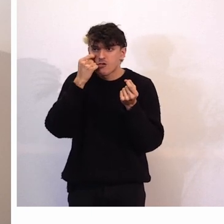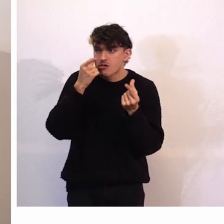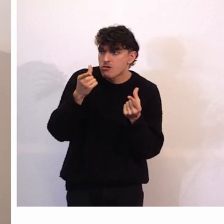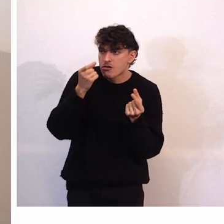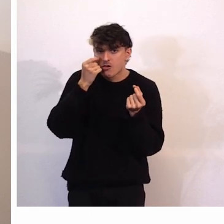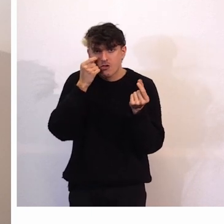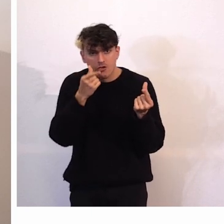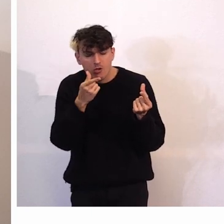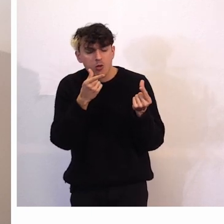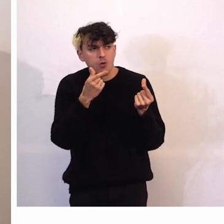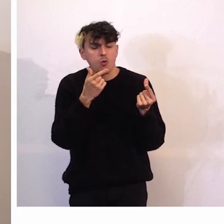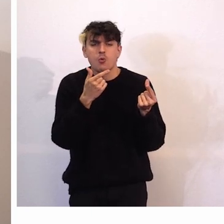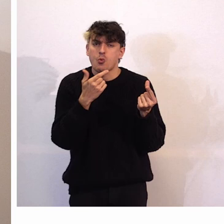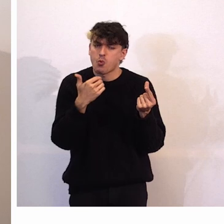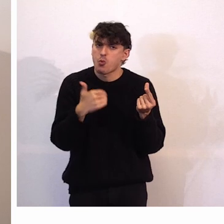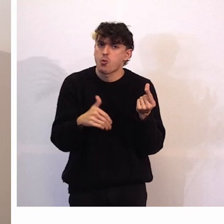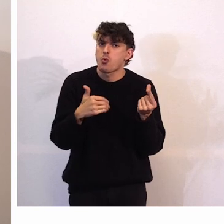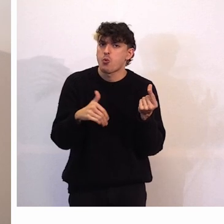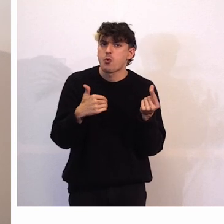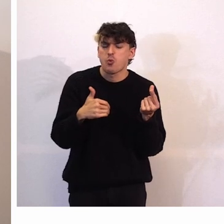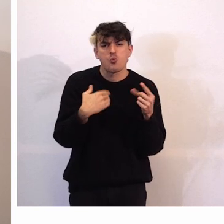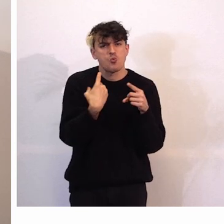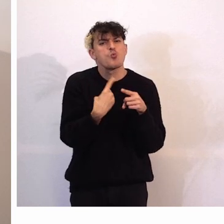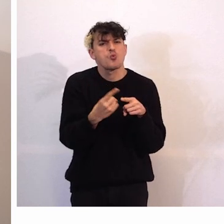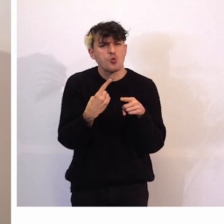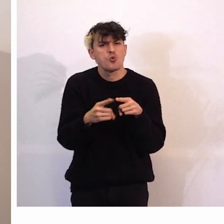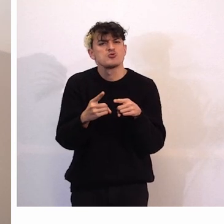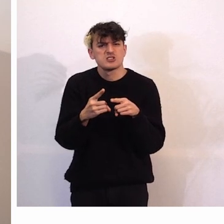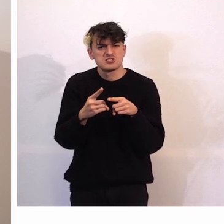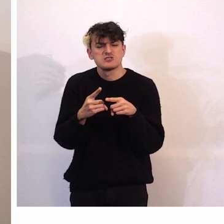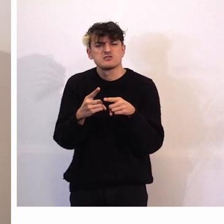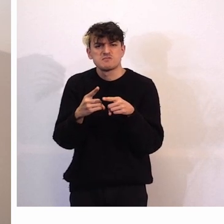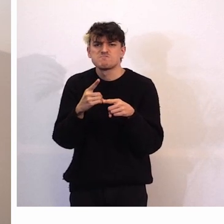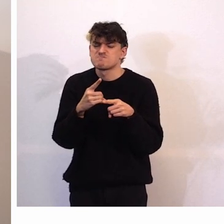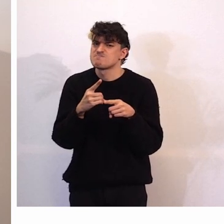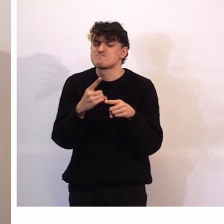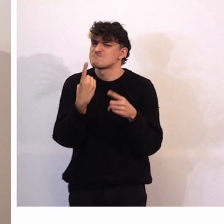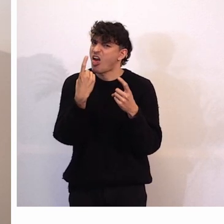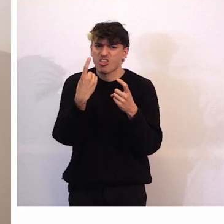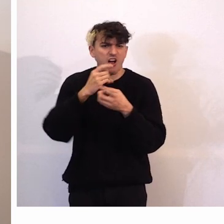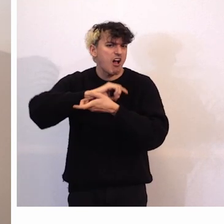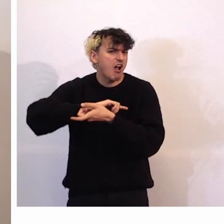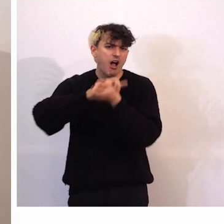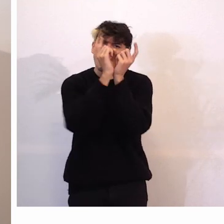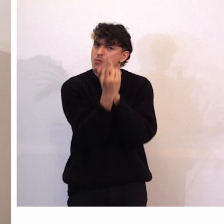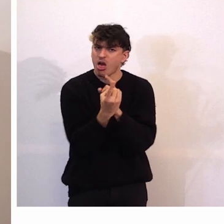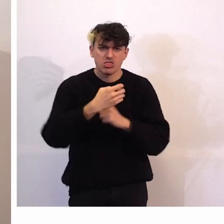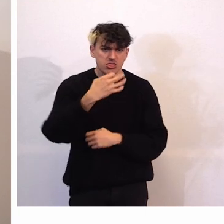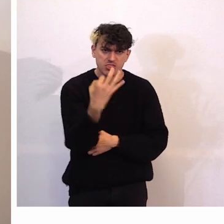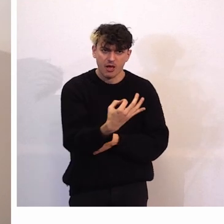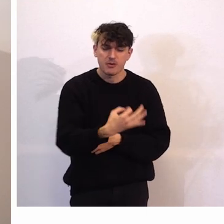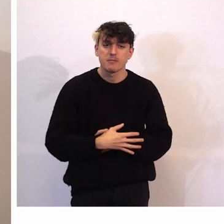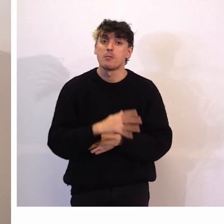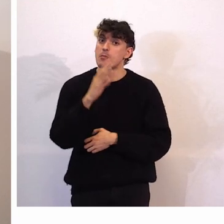cuenta de que había muchas cosas que era necesario cambiar. Y por